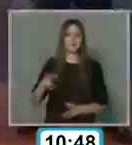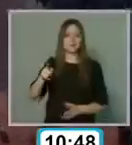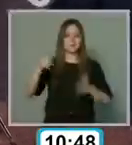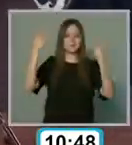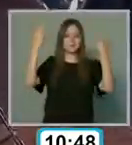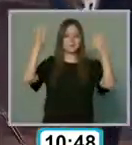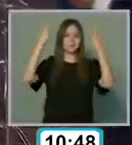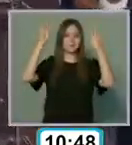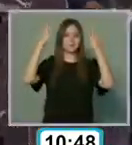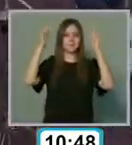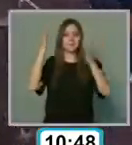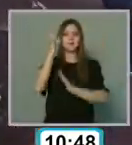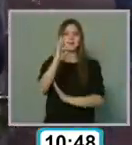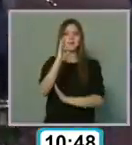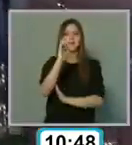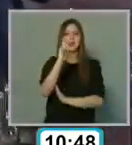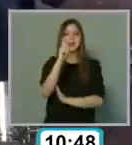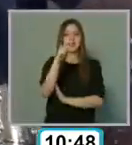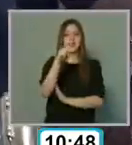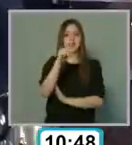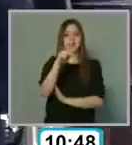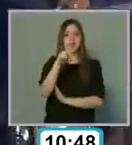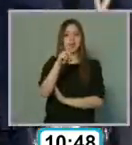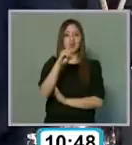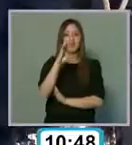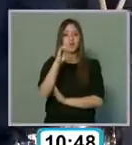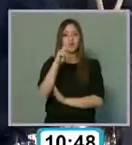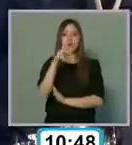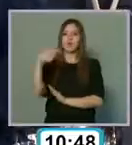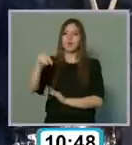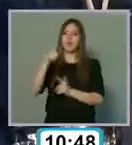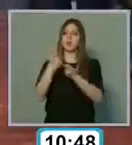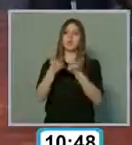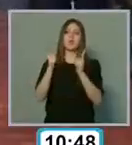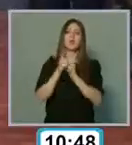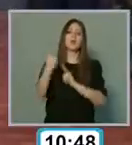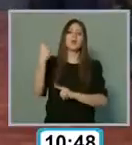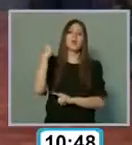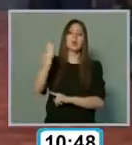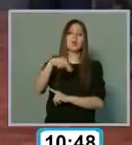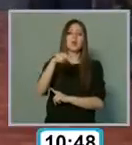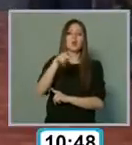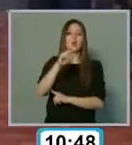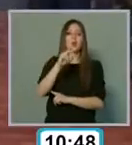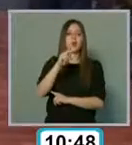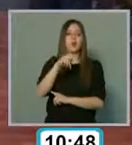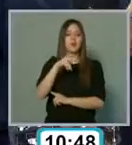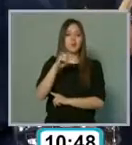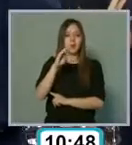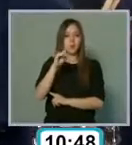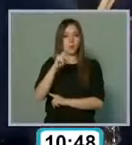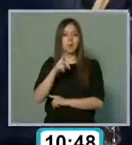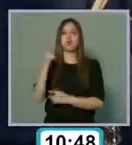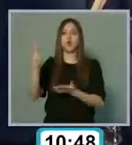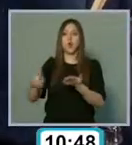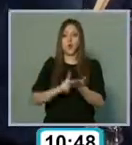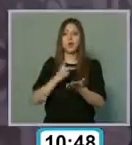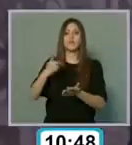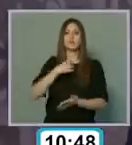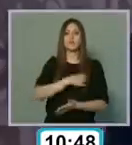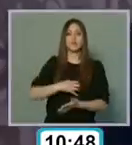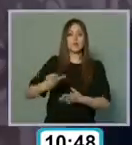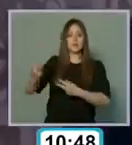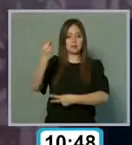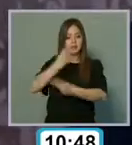Aplauso para Fernando Corona y su norteño banda, muy bien. Oye, pues contento de que estés acá de nueva cuenta en tu ciudad. Es un